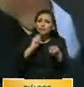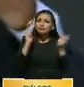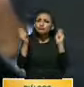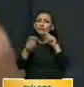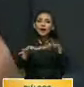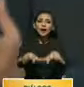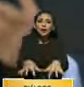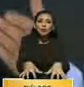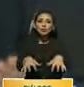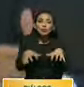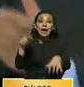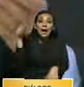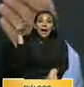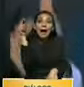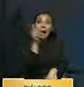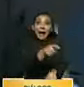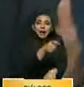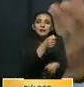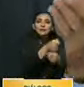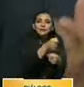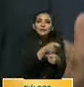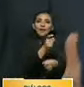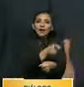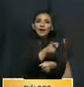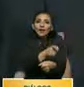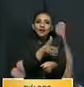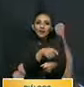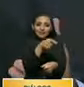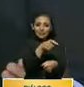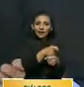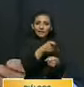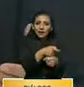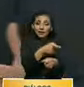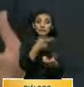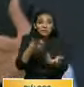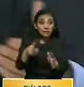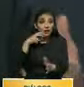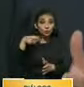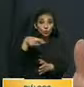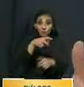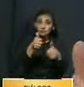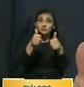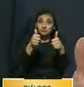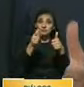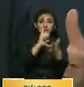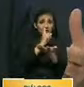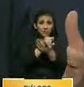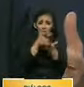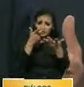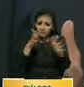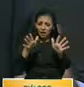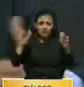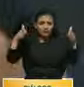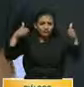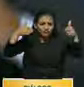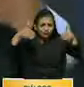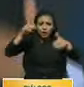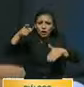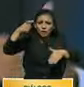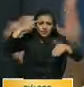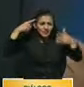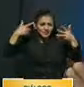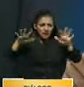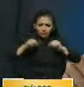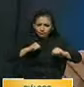agropecuaria. Ahí están los empleos. El turismo, ya se ha dicho, comienza a ser una política de Estado.